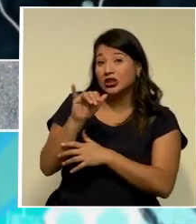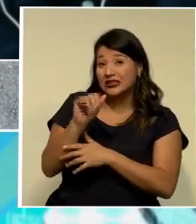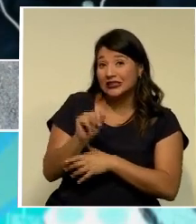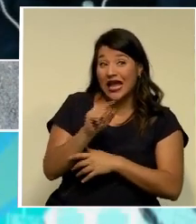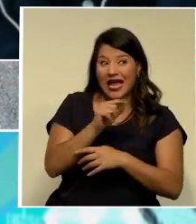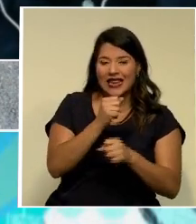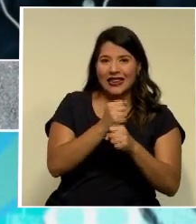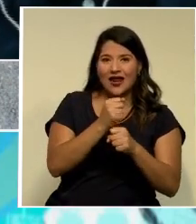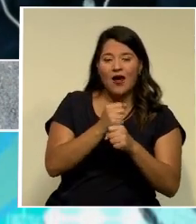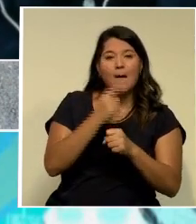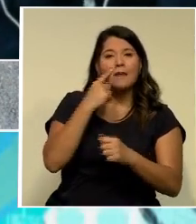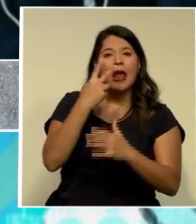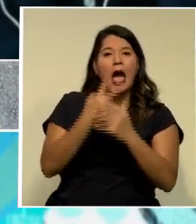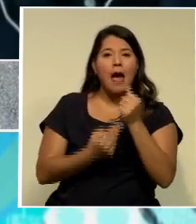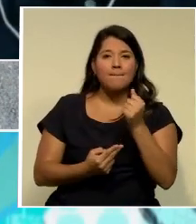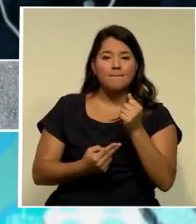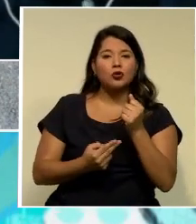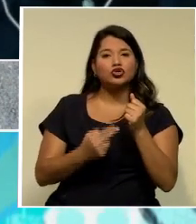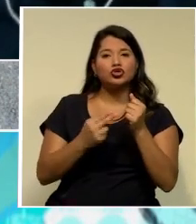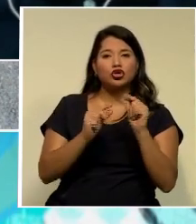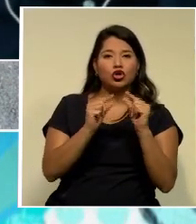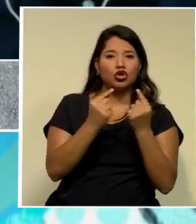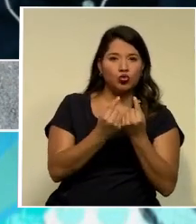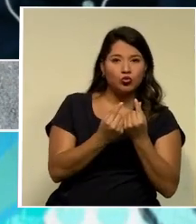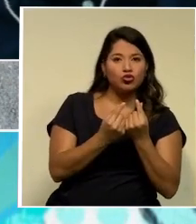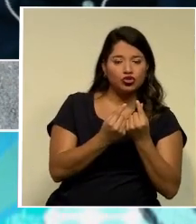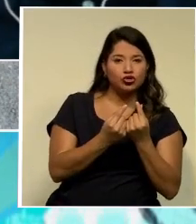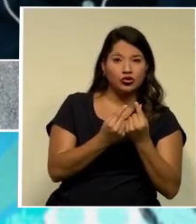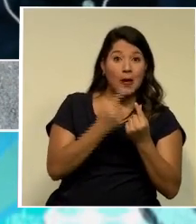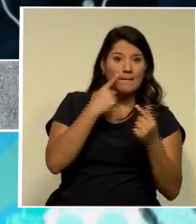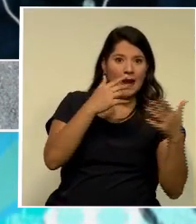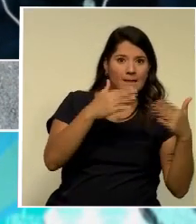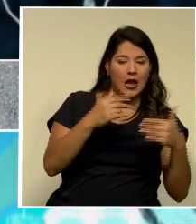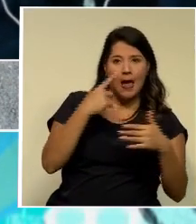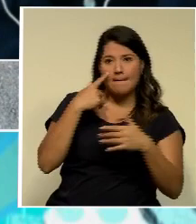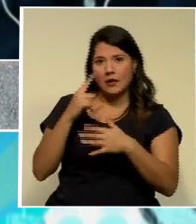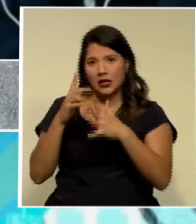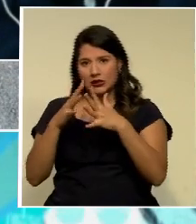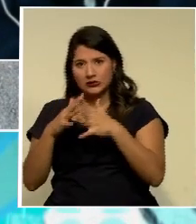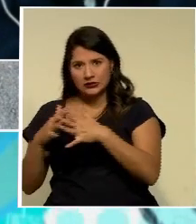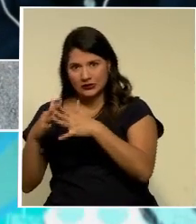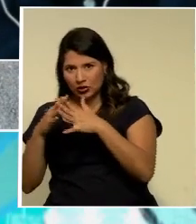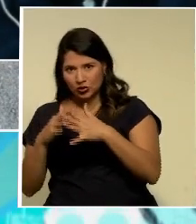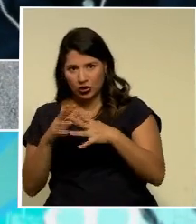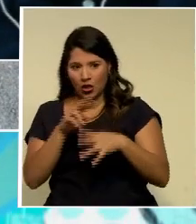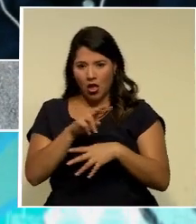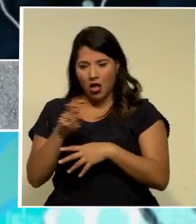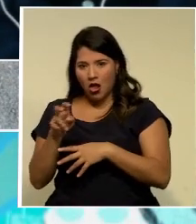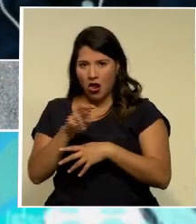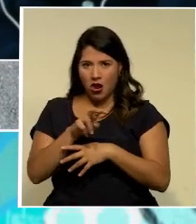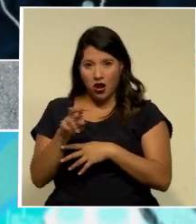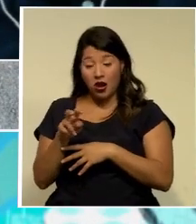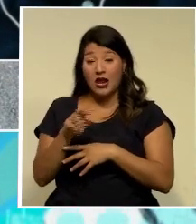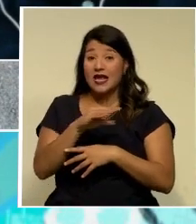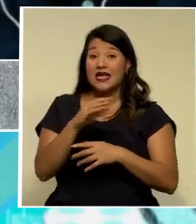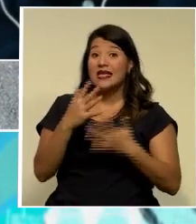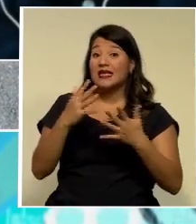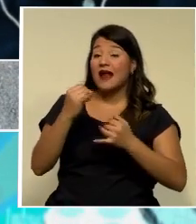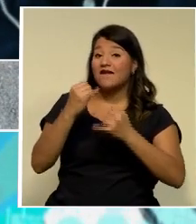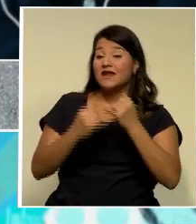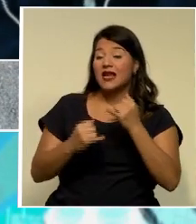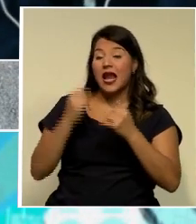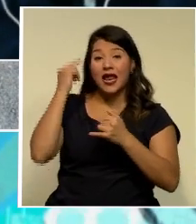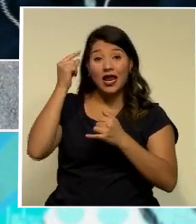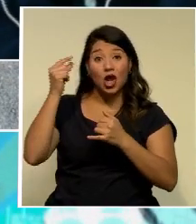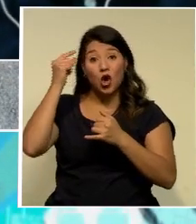ambos bandos y que finalmente rompió todos sus vínculos, y el gobierno de Estados Unidos, en